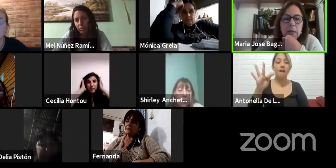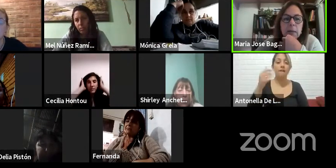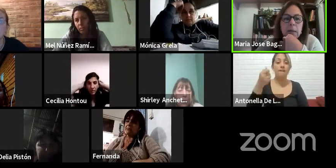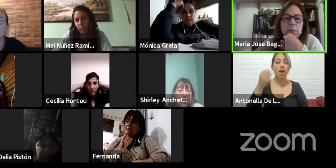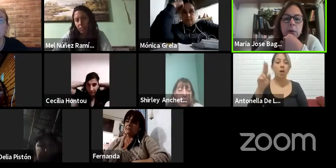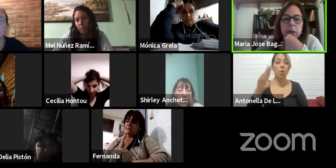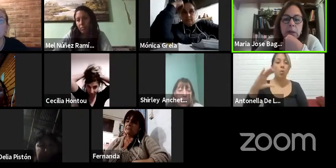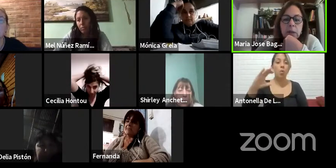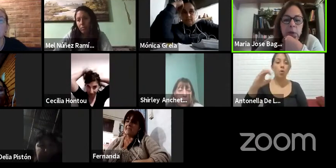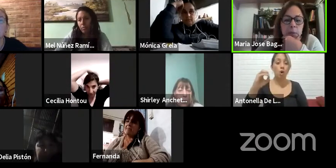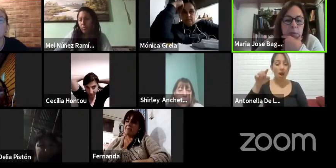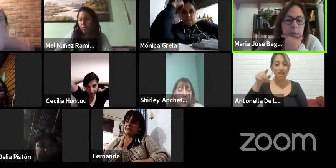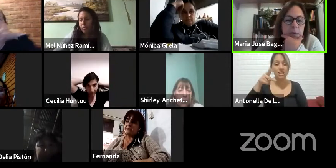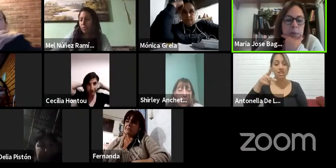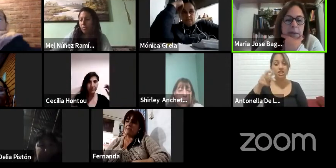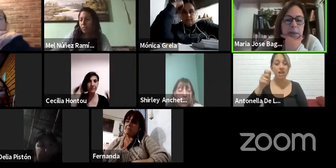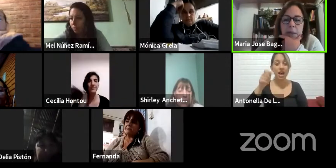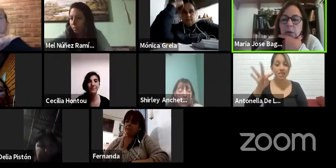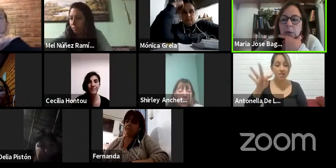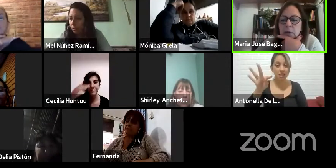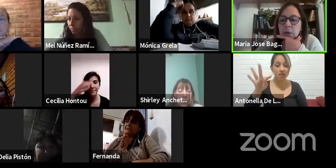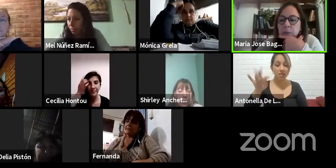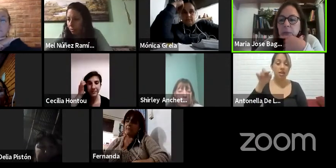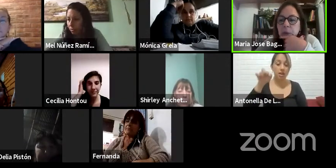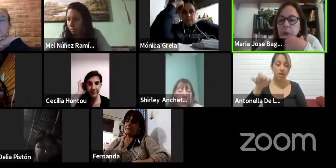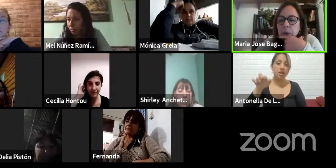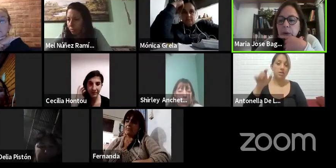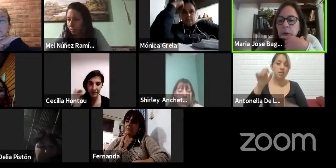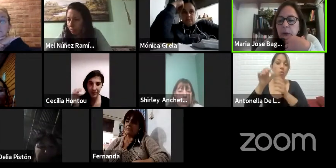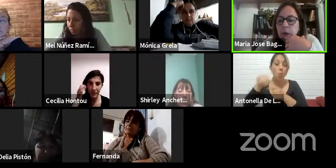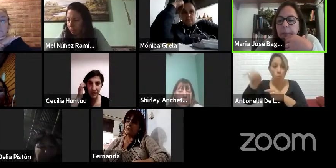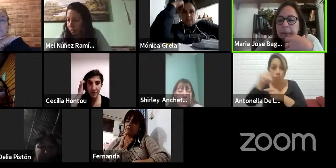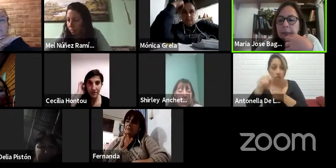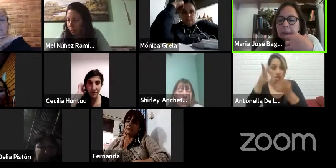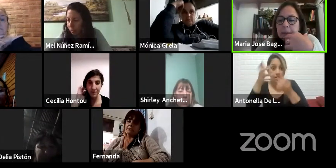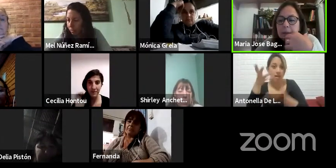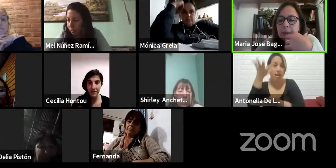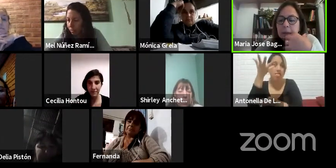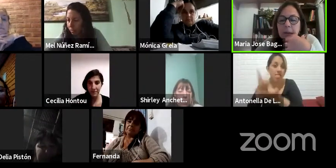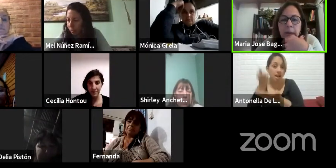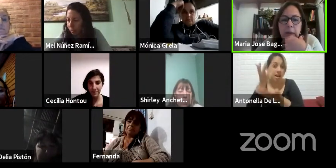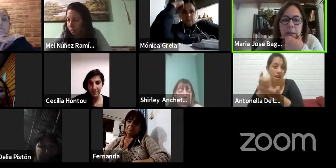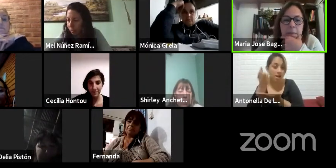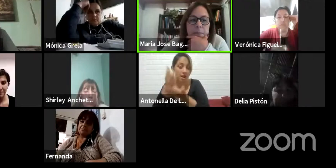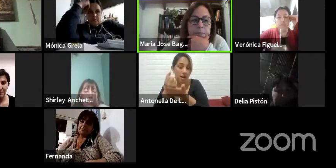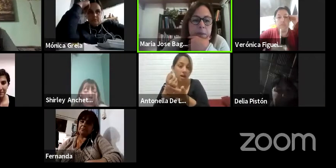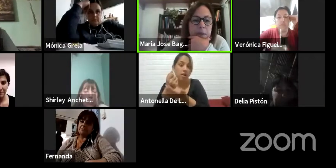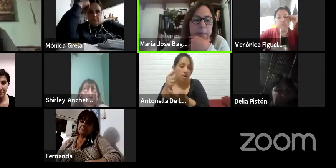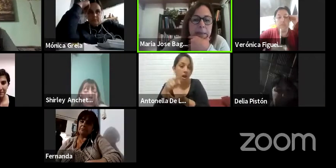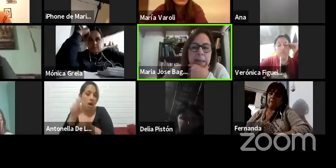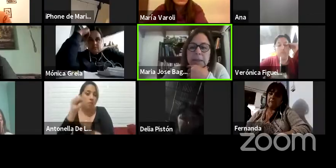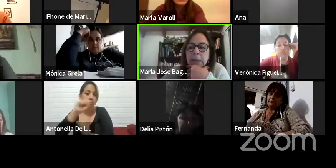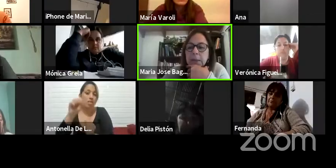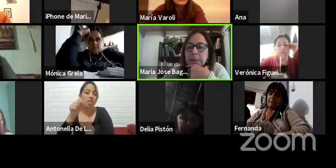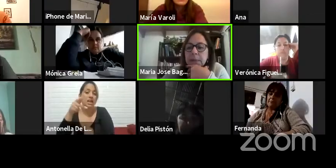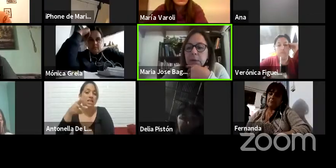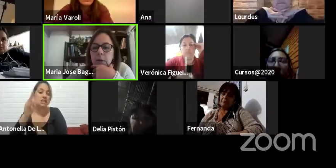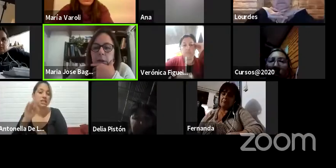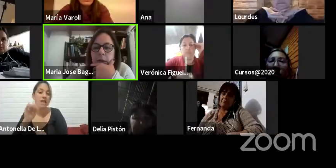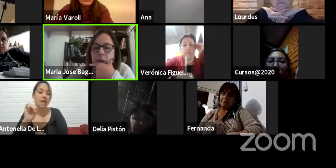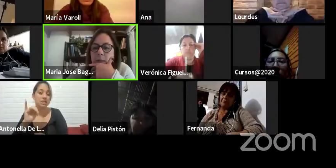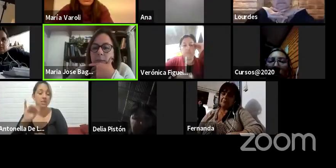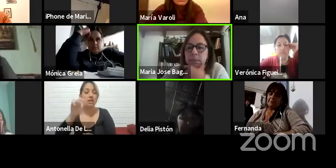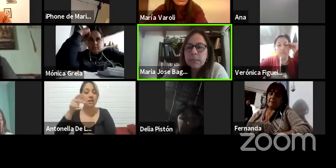descargar, porque, bueno, por problemas técnicos no se pudo compartir en pantalla,